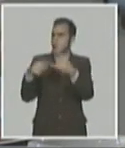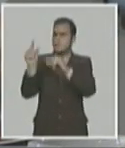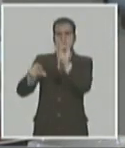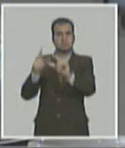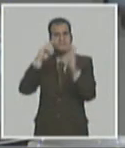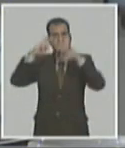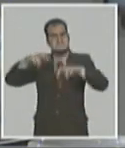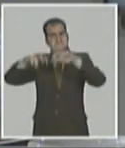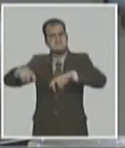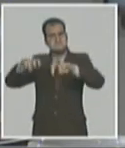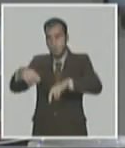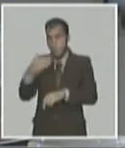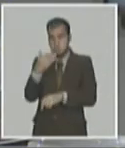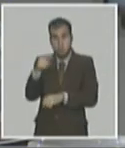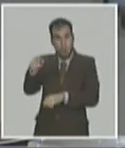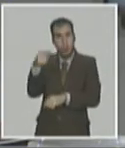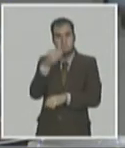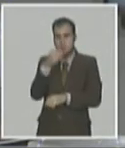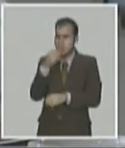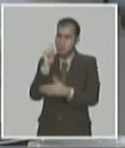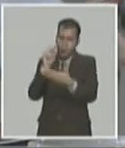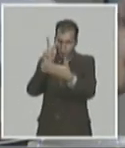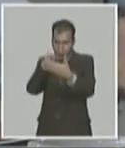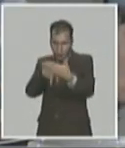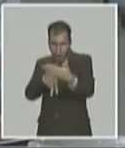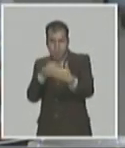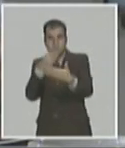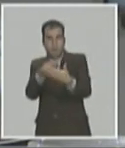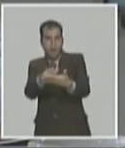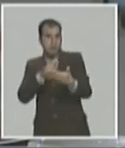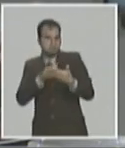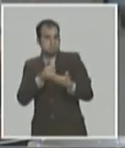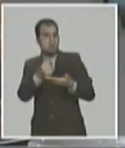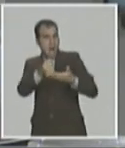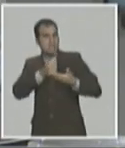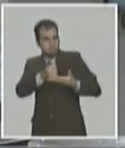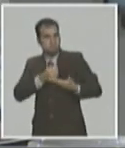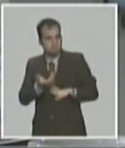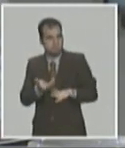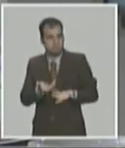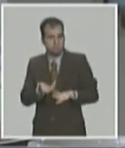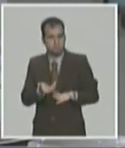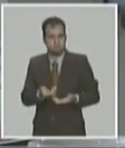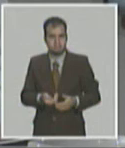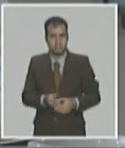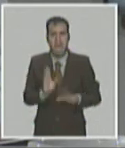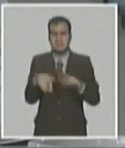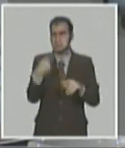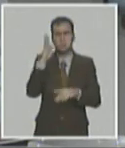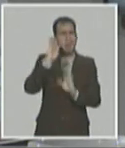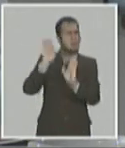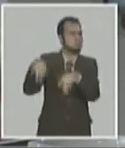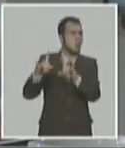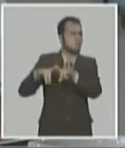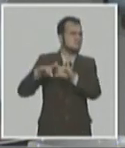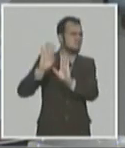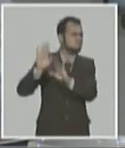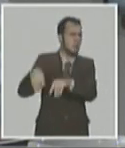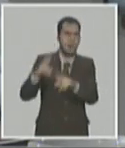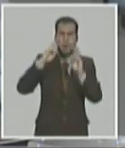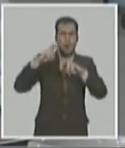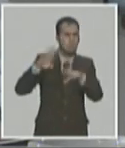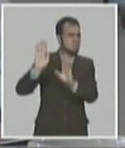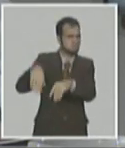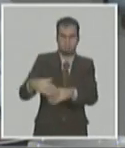de profesionales, de maestría, de doctorado, que están ahí a nuestra disposición, pero que no siempre le damos todo el valor que se requiere. En el